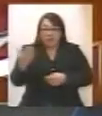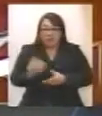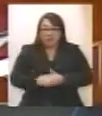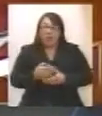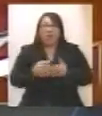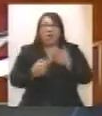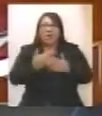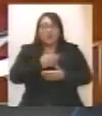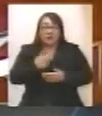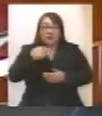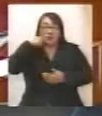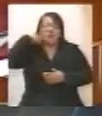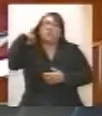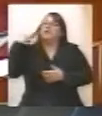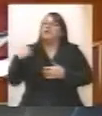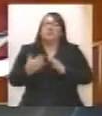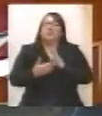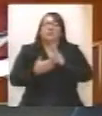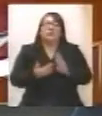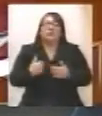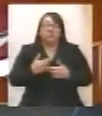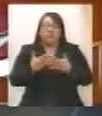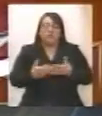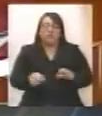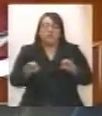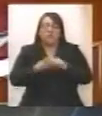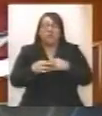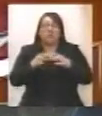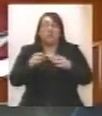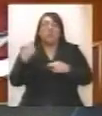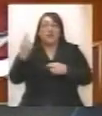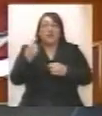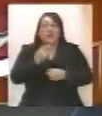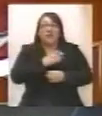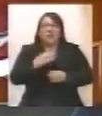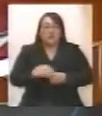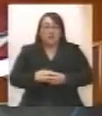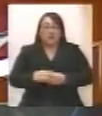que presido a presentar nuestras prioridades de la política general de